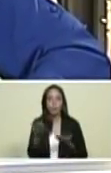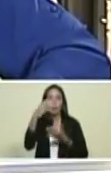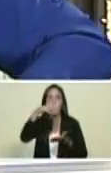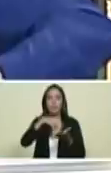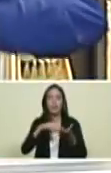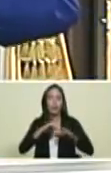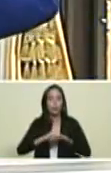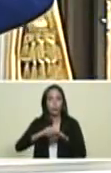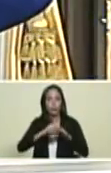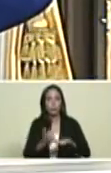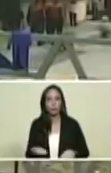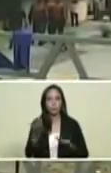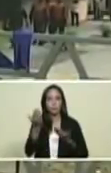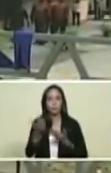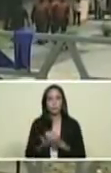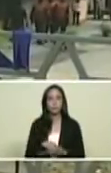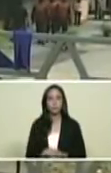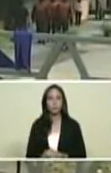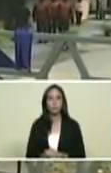estado Trujillo. Adelante.